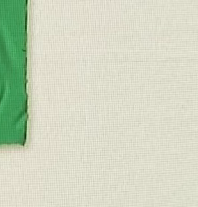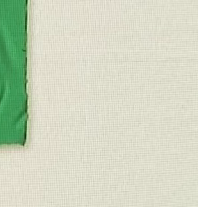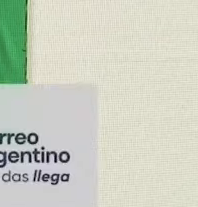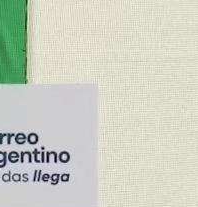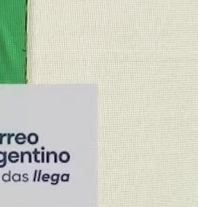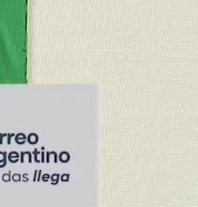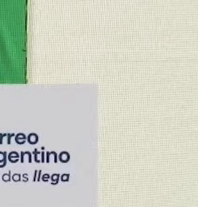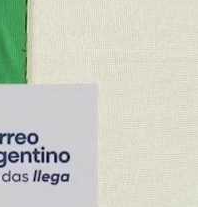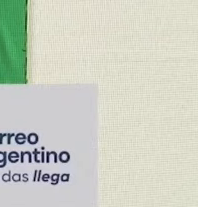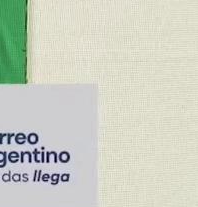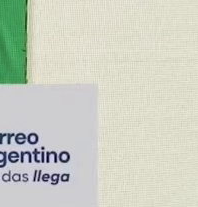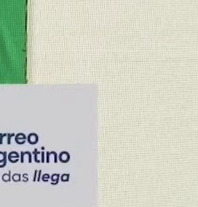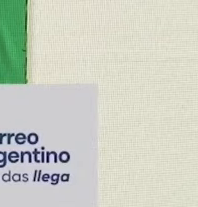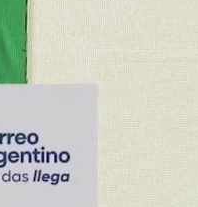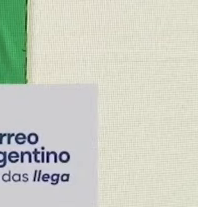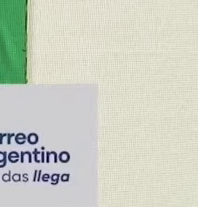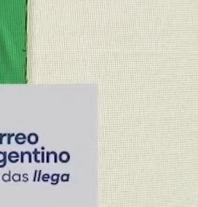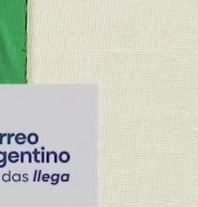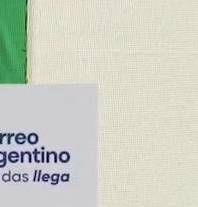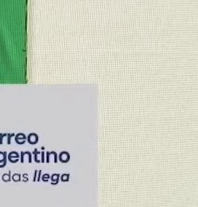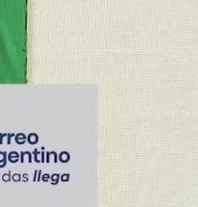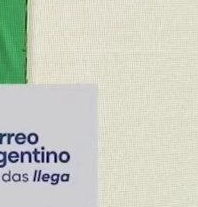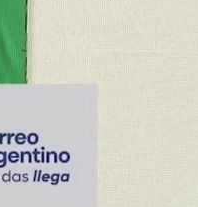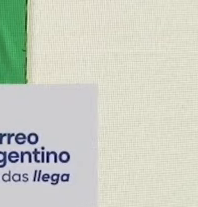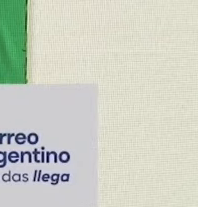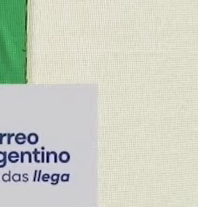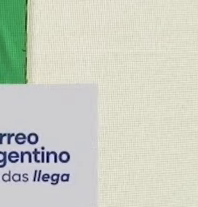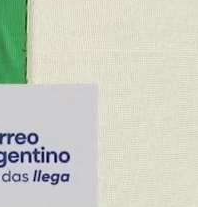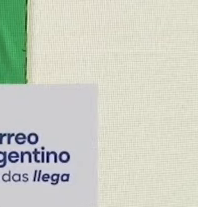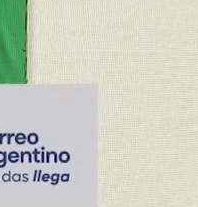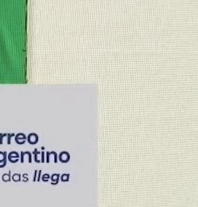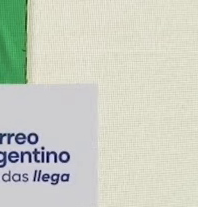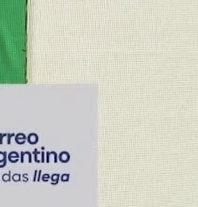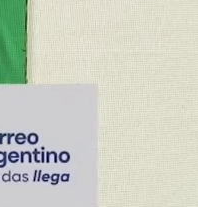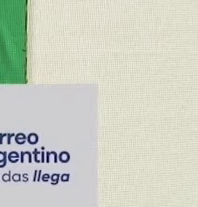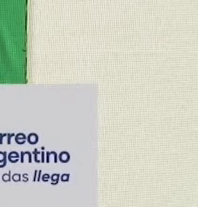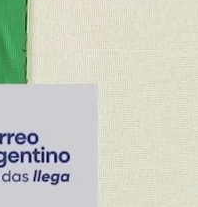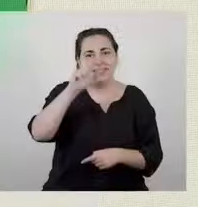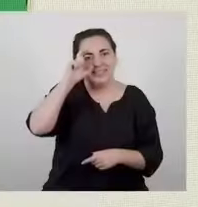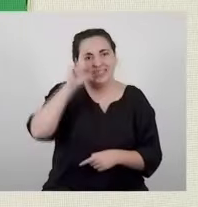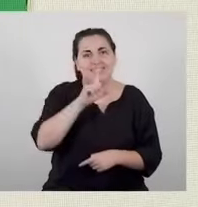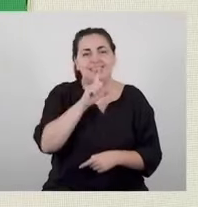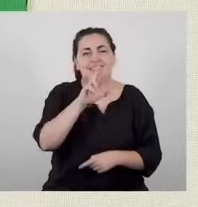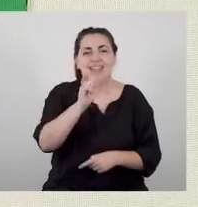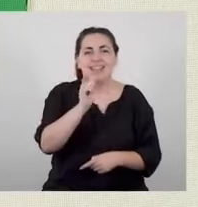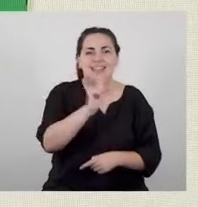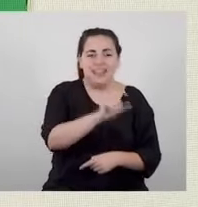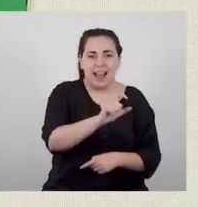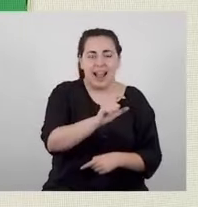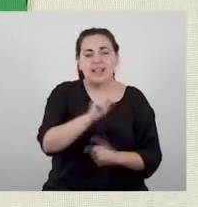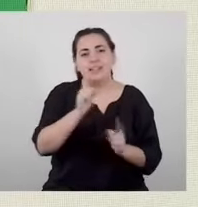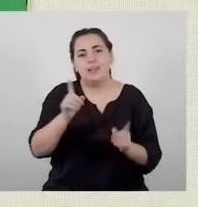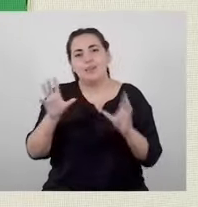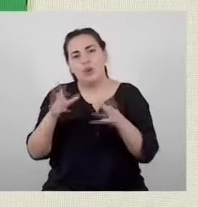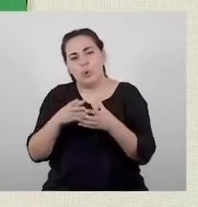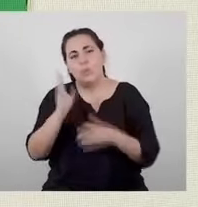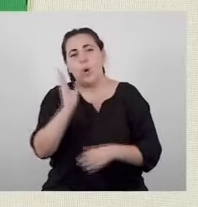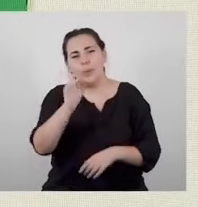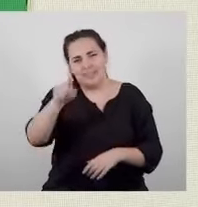al municipio de Moreno gracias a CETRAC gracias a Vencer para Vivir